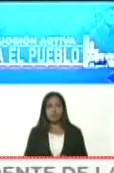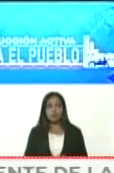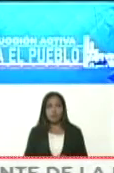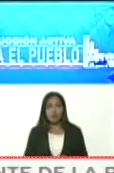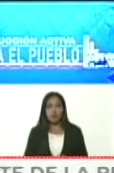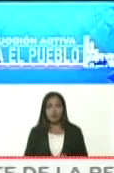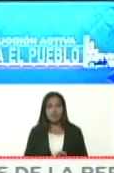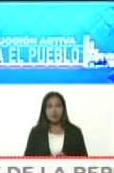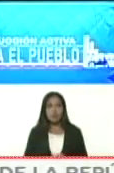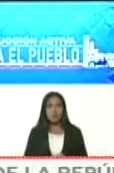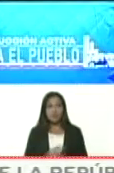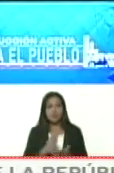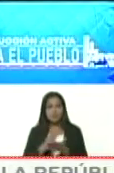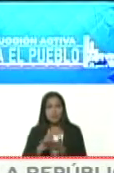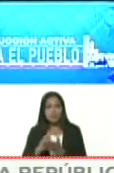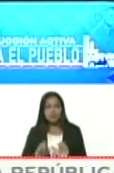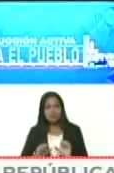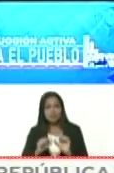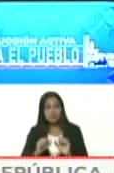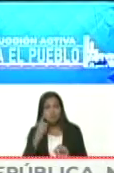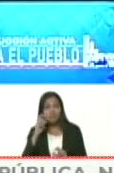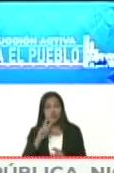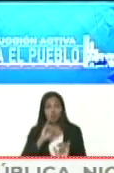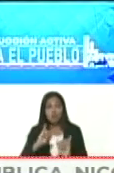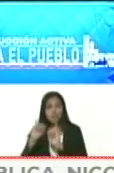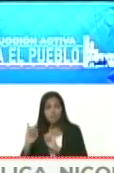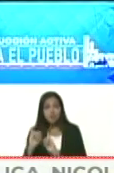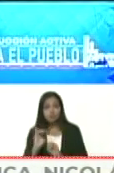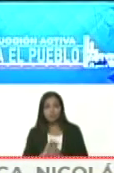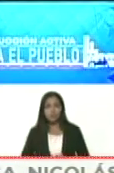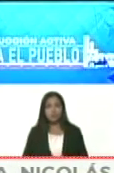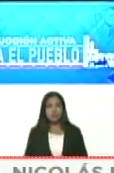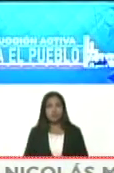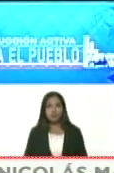Fíjense ustedes, nosotros tenemos todos los días